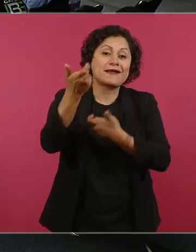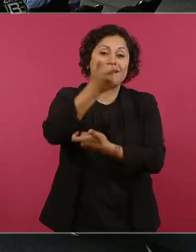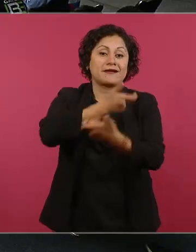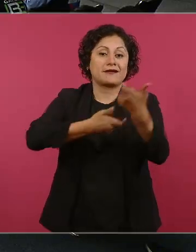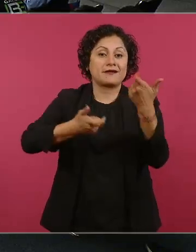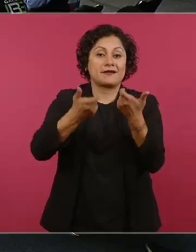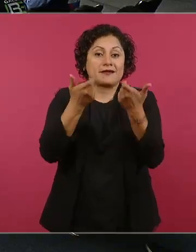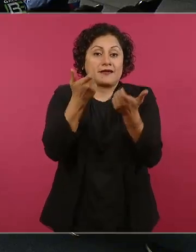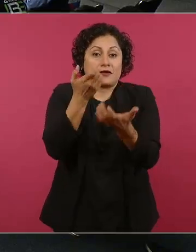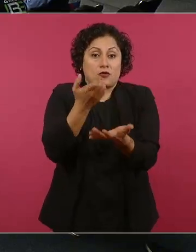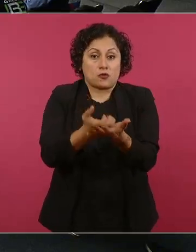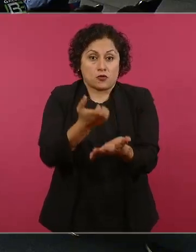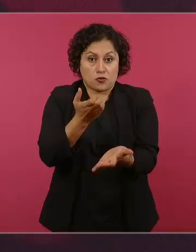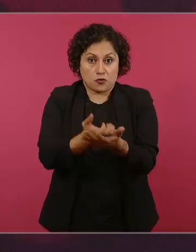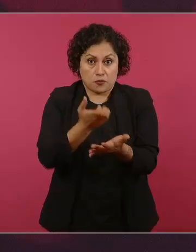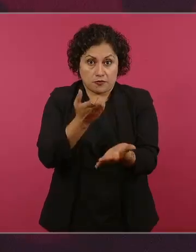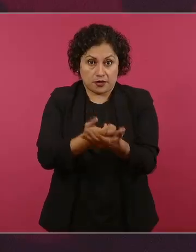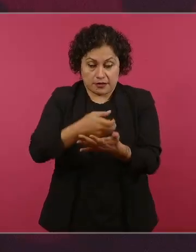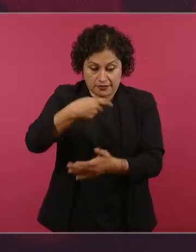ha tenido que ver,